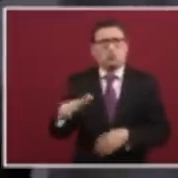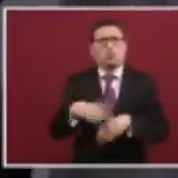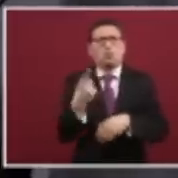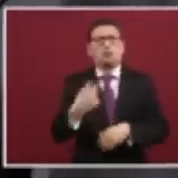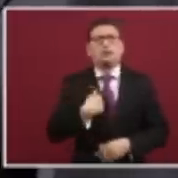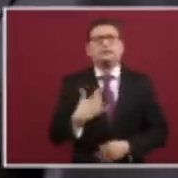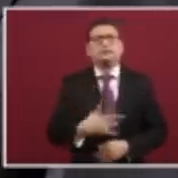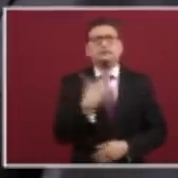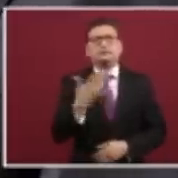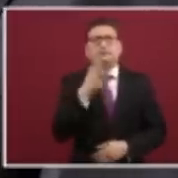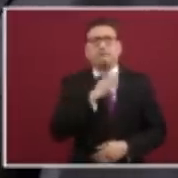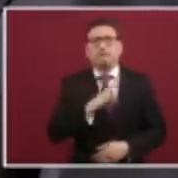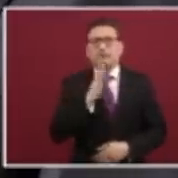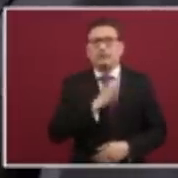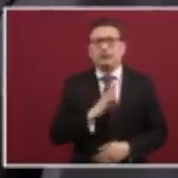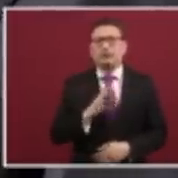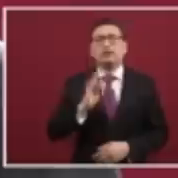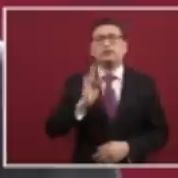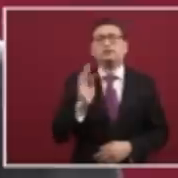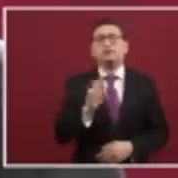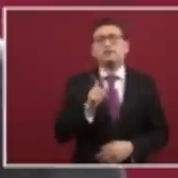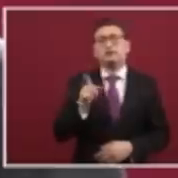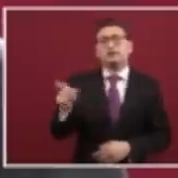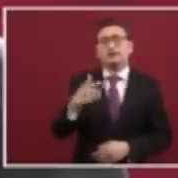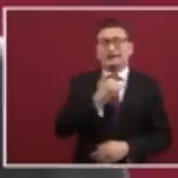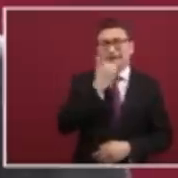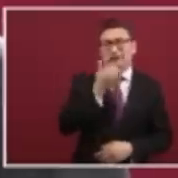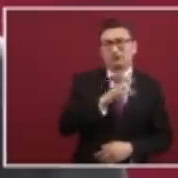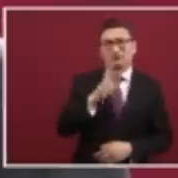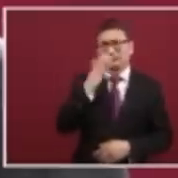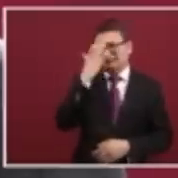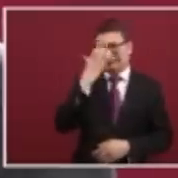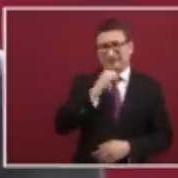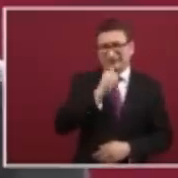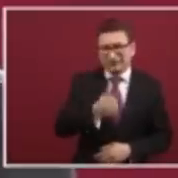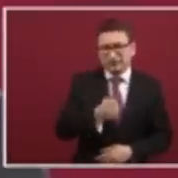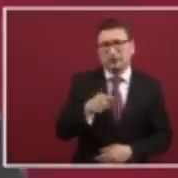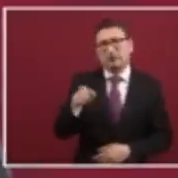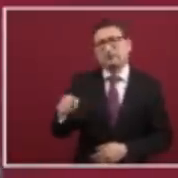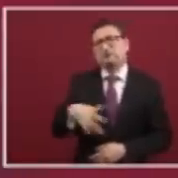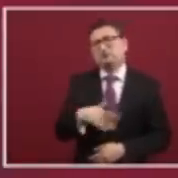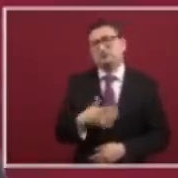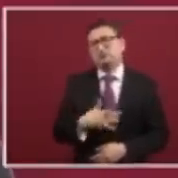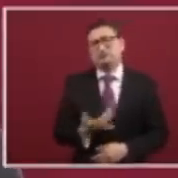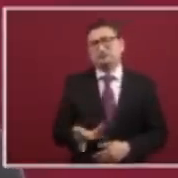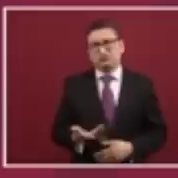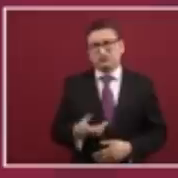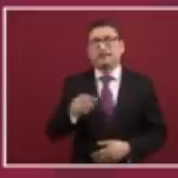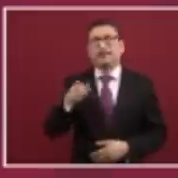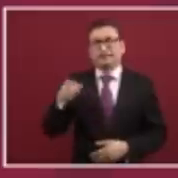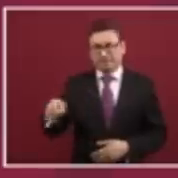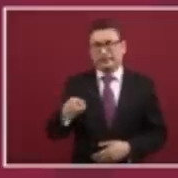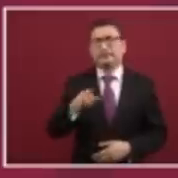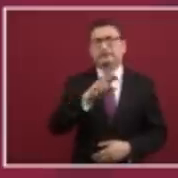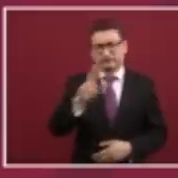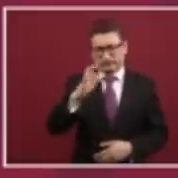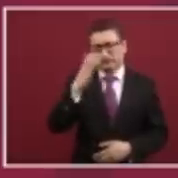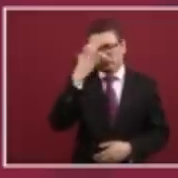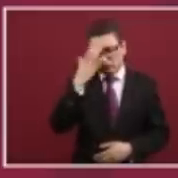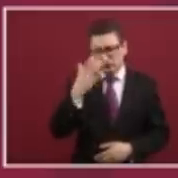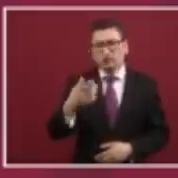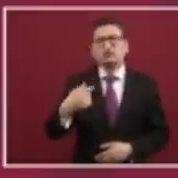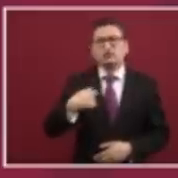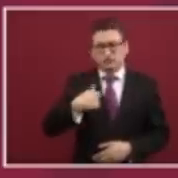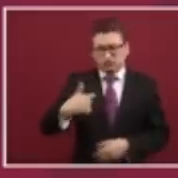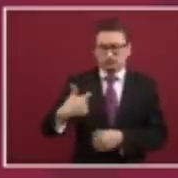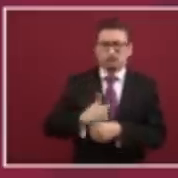si no reconocía su error. Ella lo reconoció desde